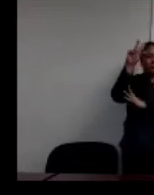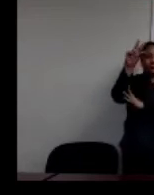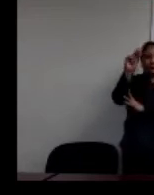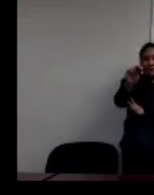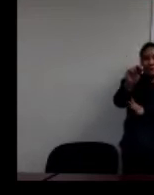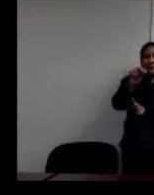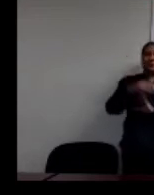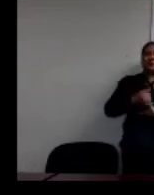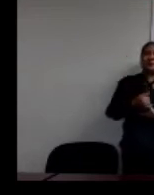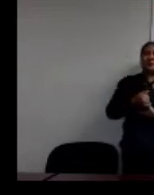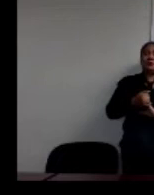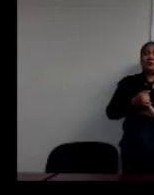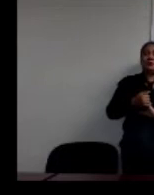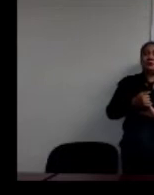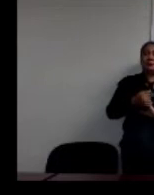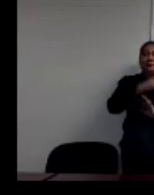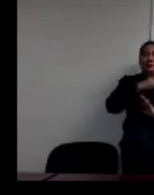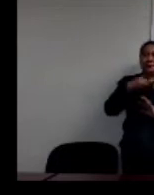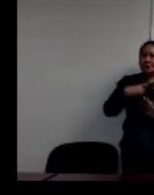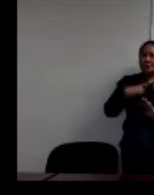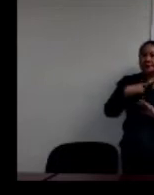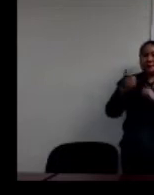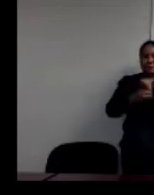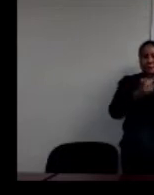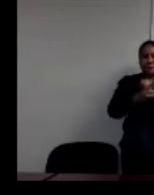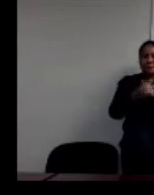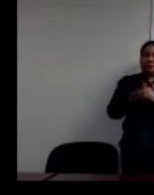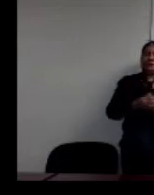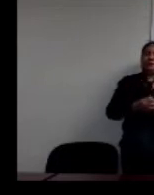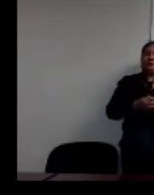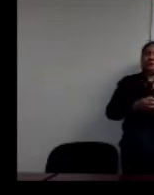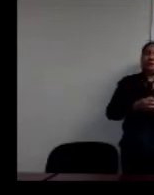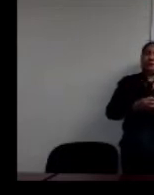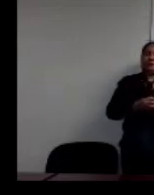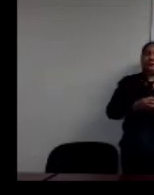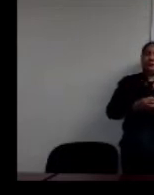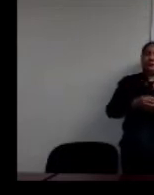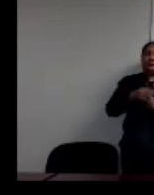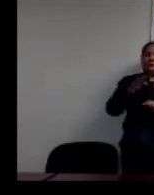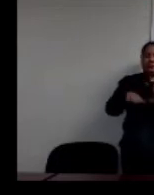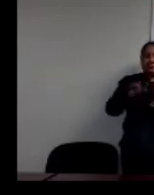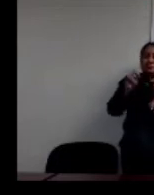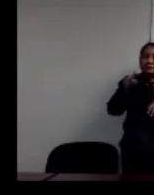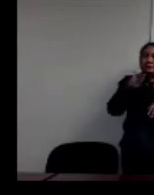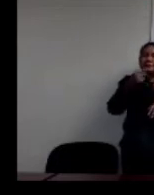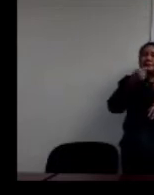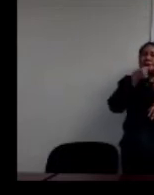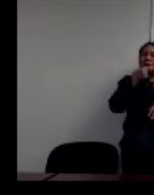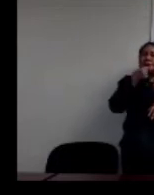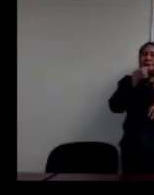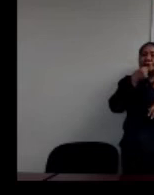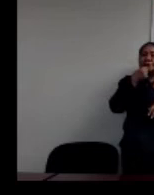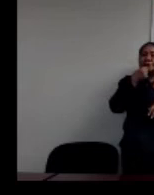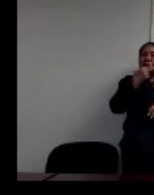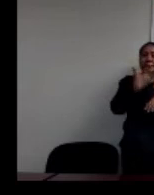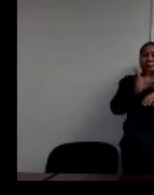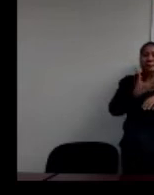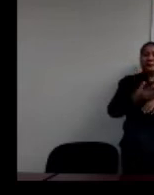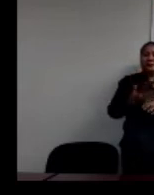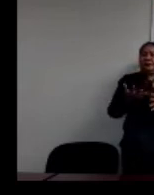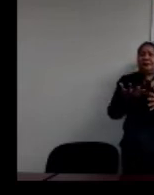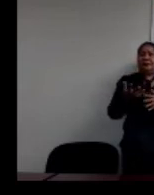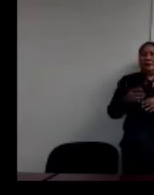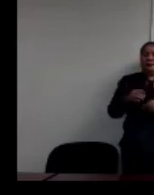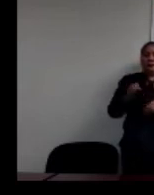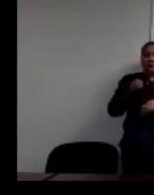sustancia del medicamento. Entonces, también tuvimos muchos niños con reacciones secundarias al medicamento y llegaban